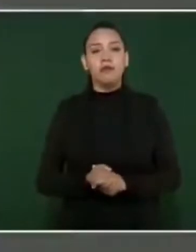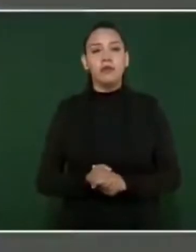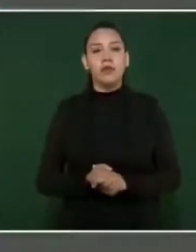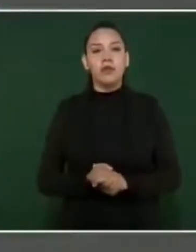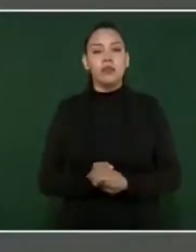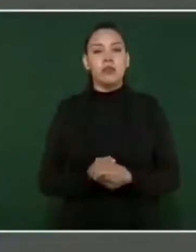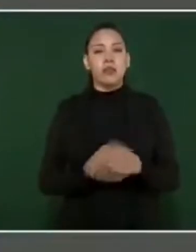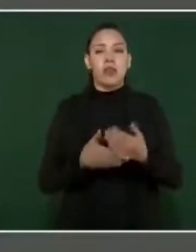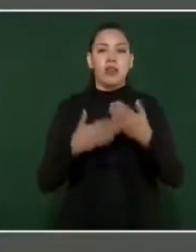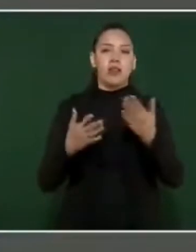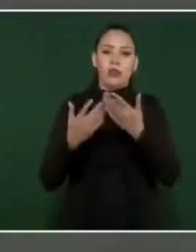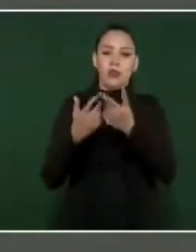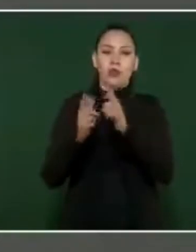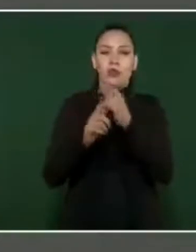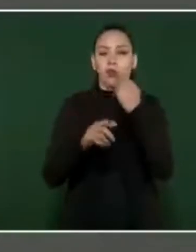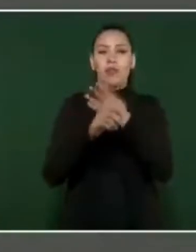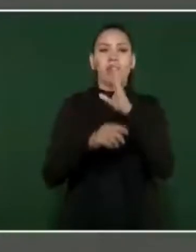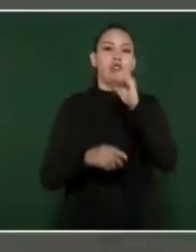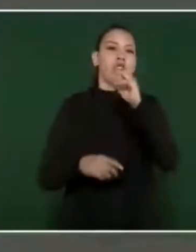no aceptaba.